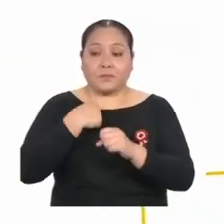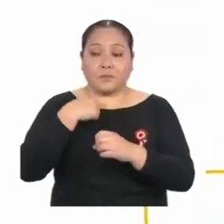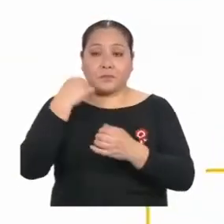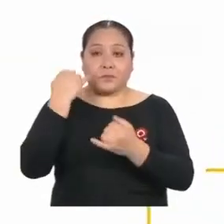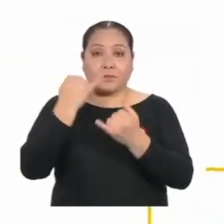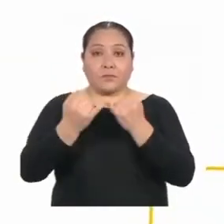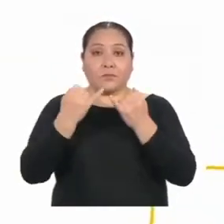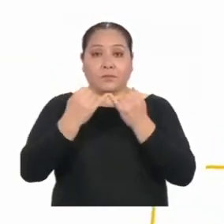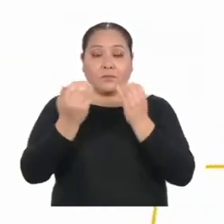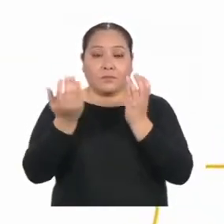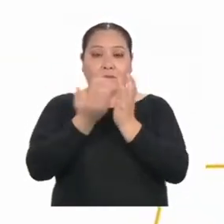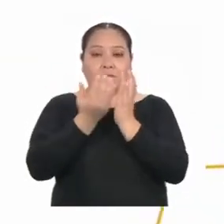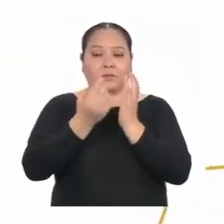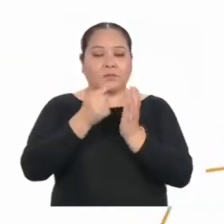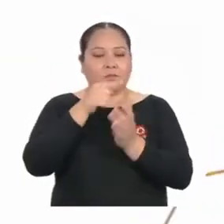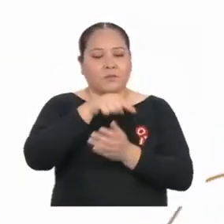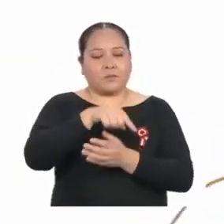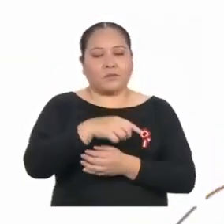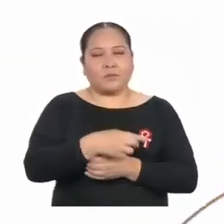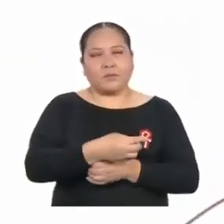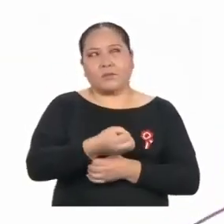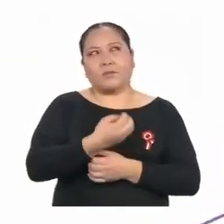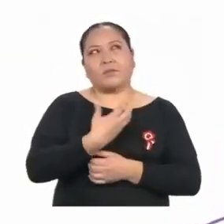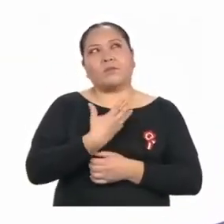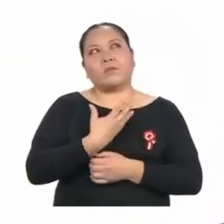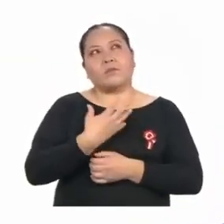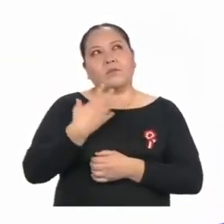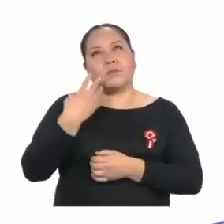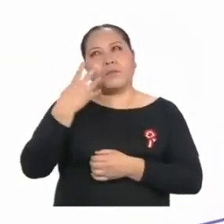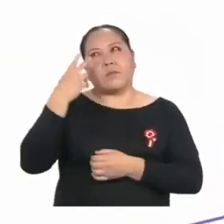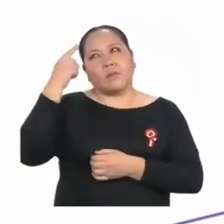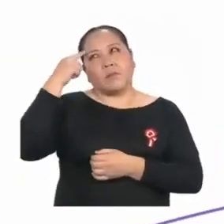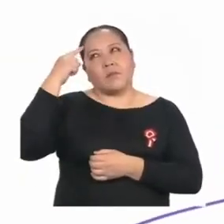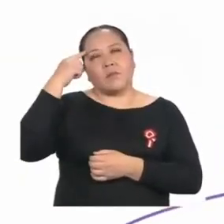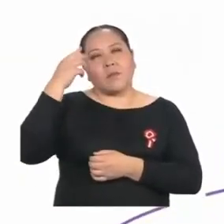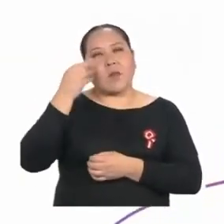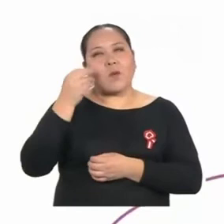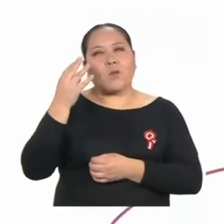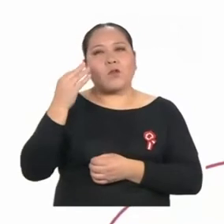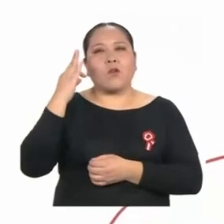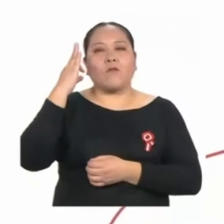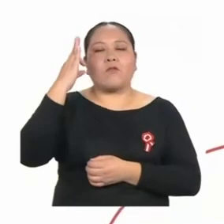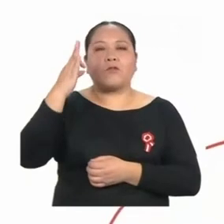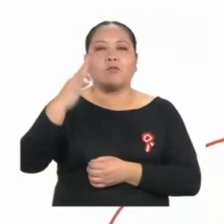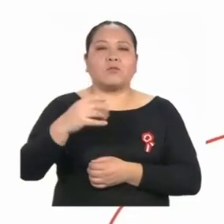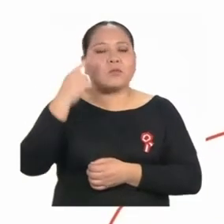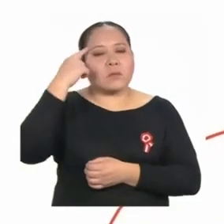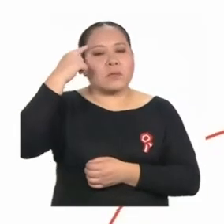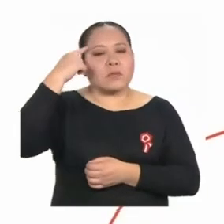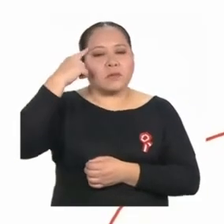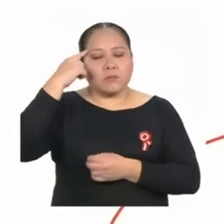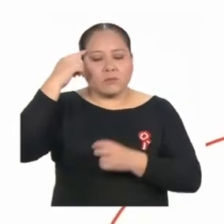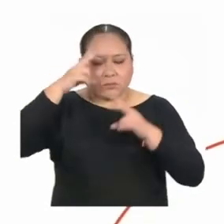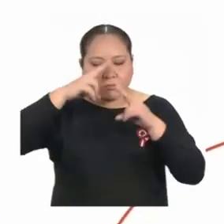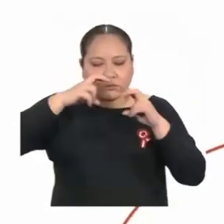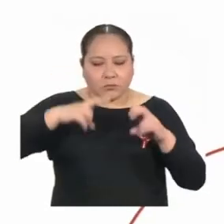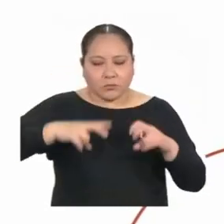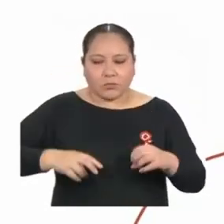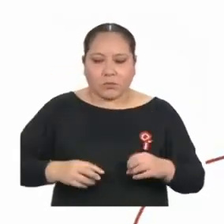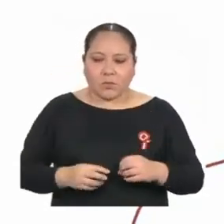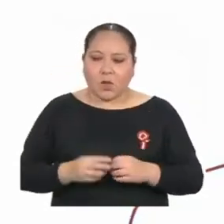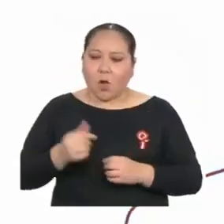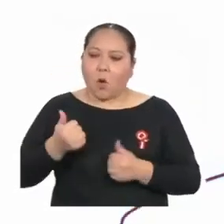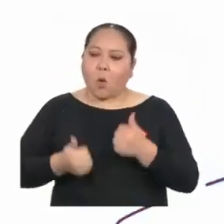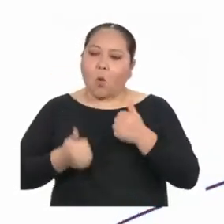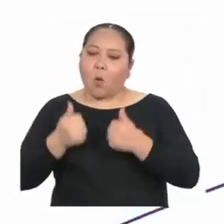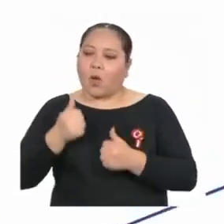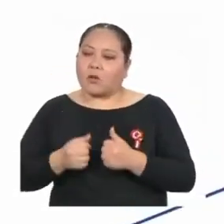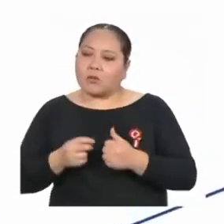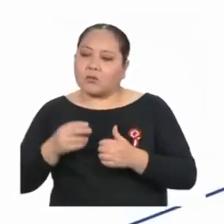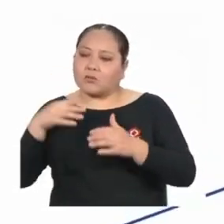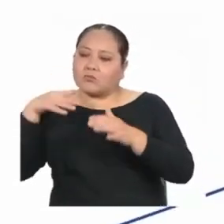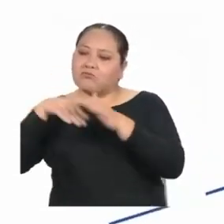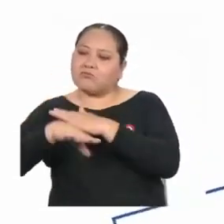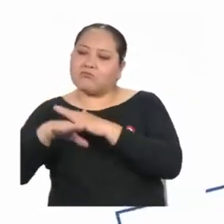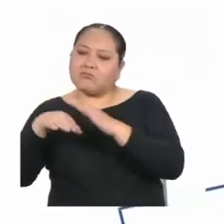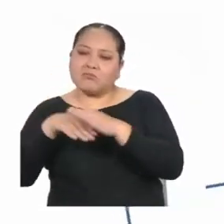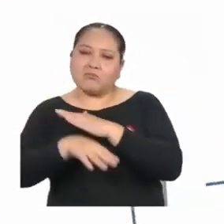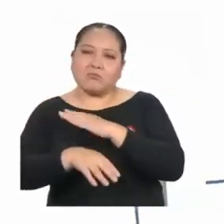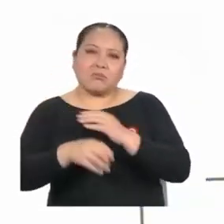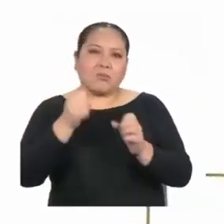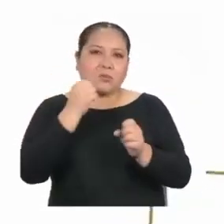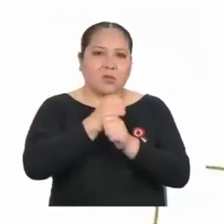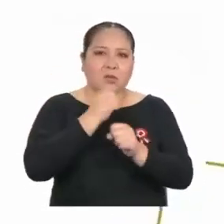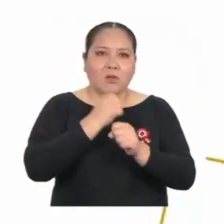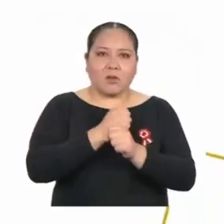me ha hecho pensar mucho en el futuro. Pienso en las investigaciones que realizaré, en los puestos de trabajo que me gustaría ocupar. A